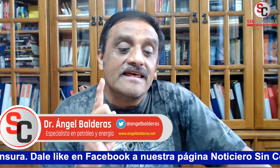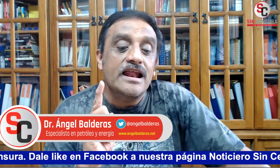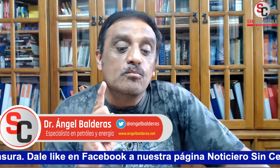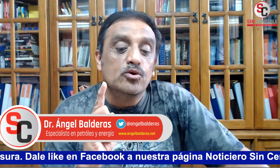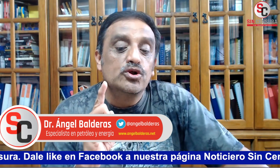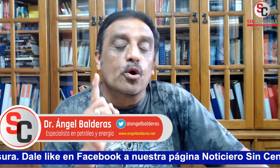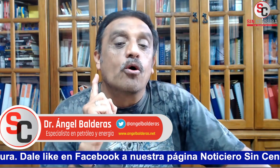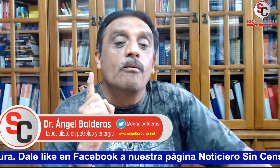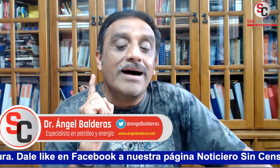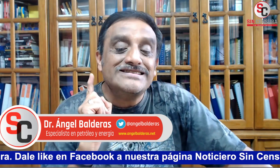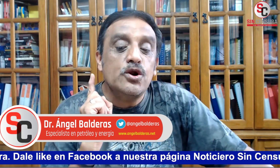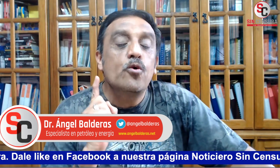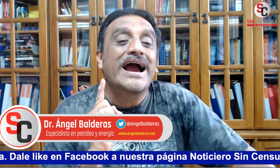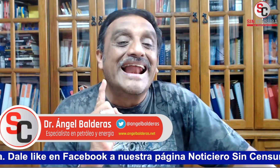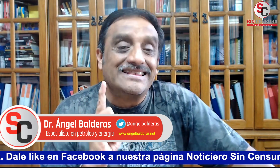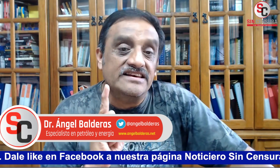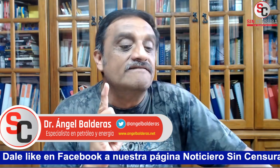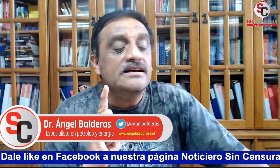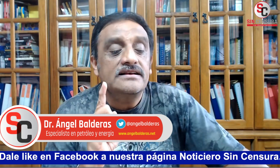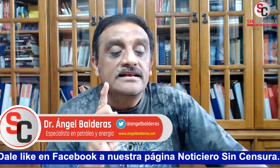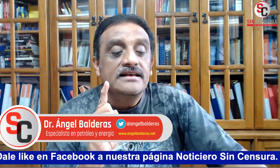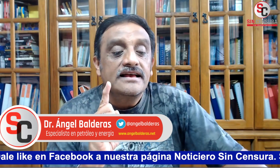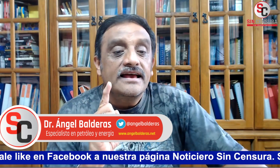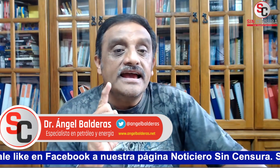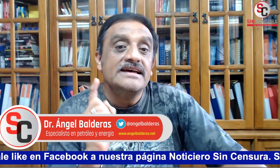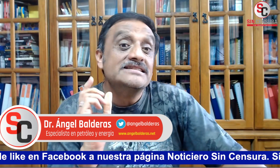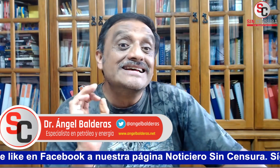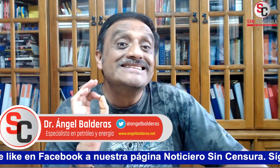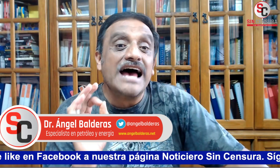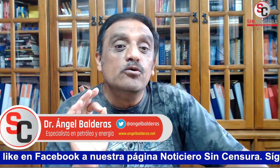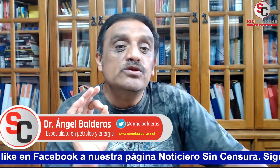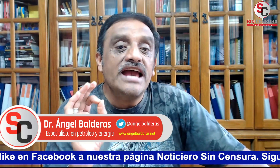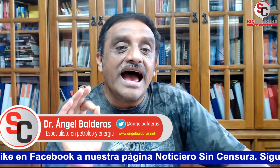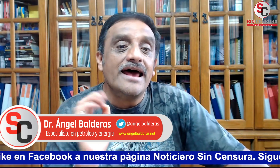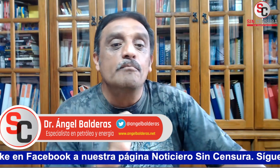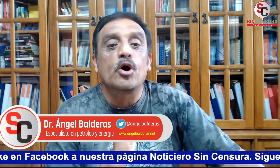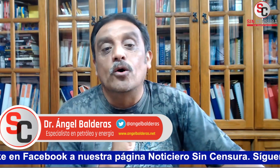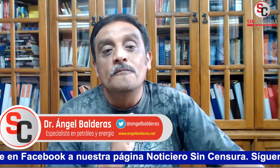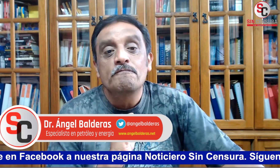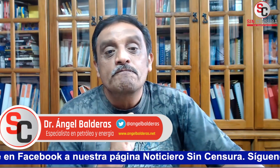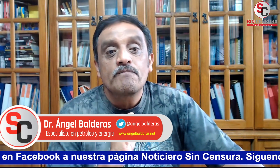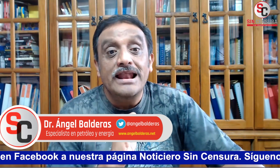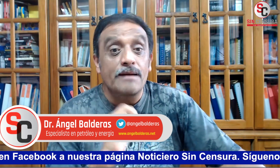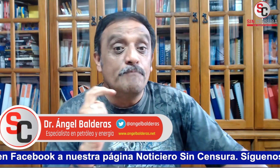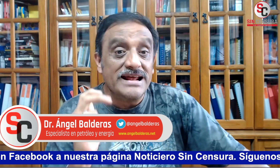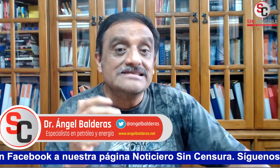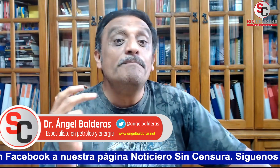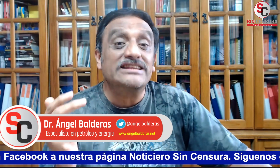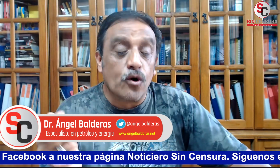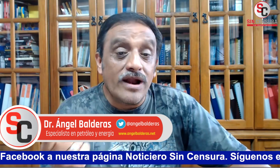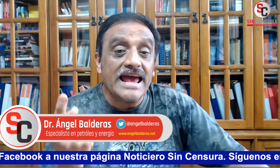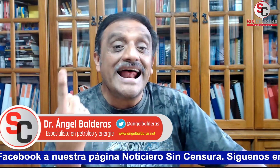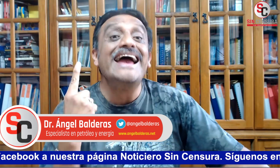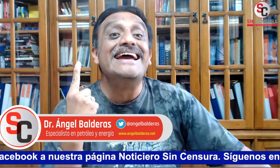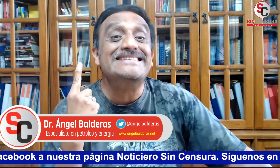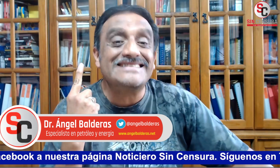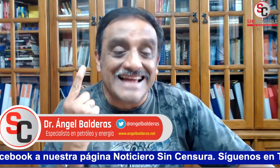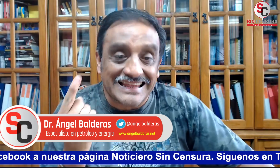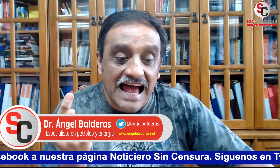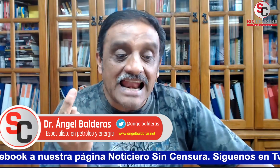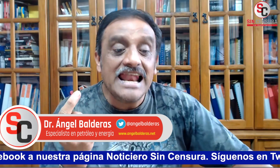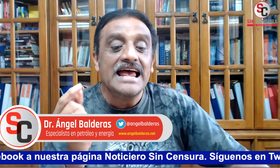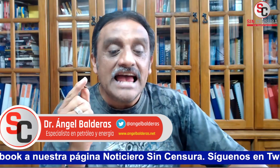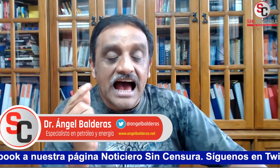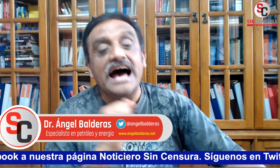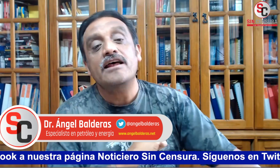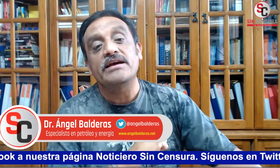considerada en el mundo como más lucrativa es Saudi Aramco, la empresa petrolera